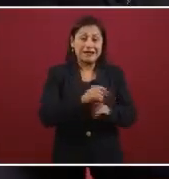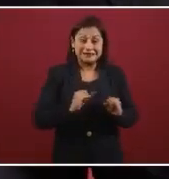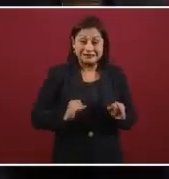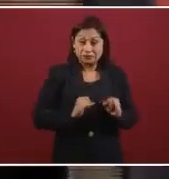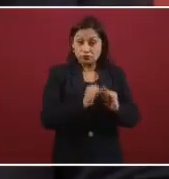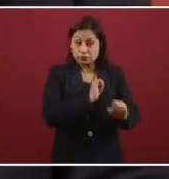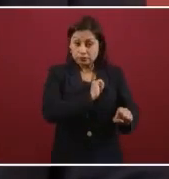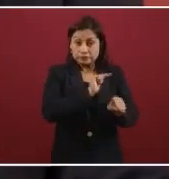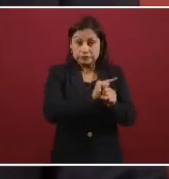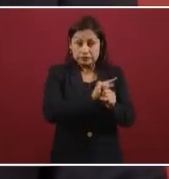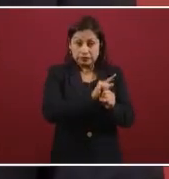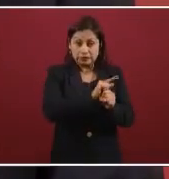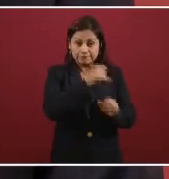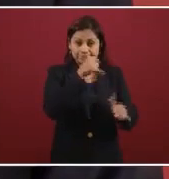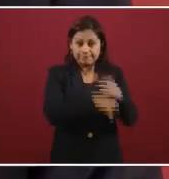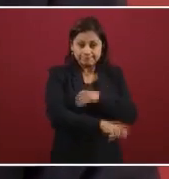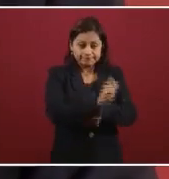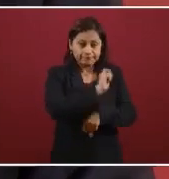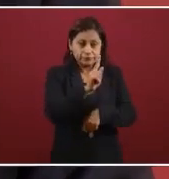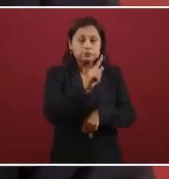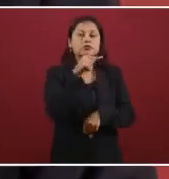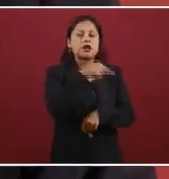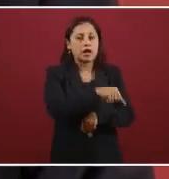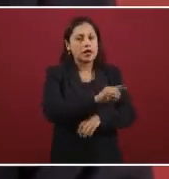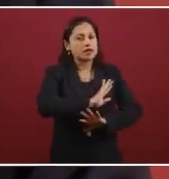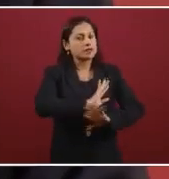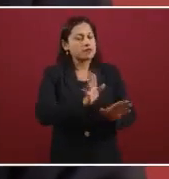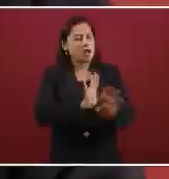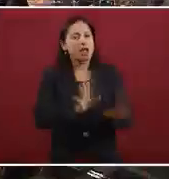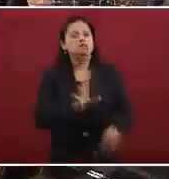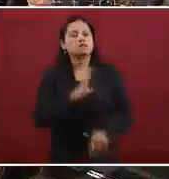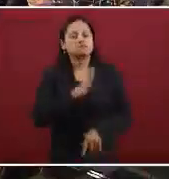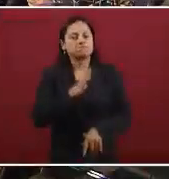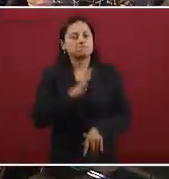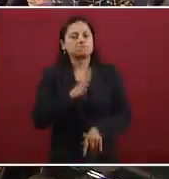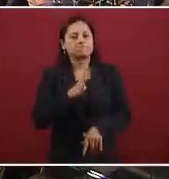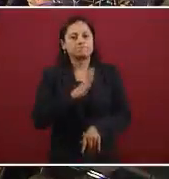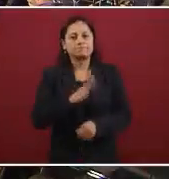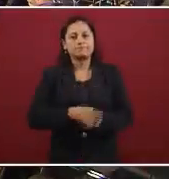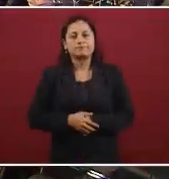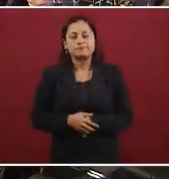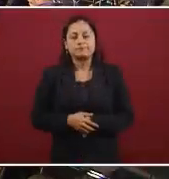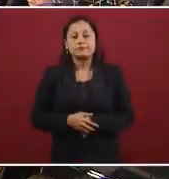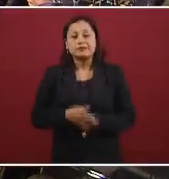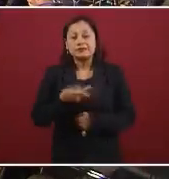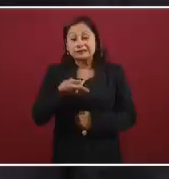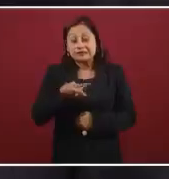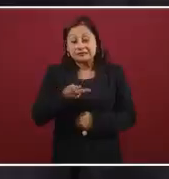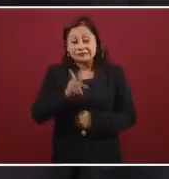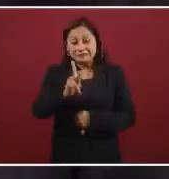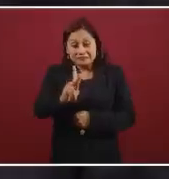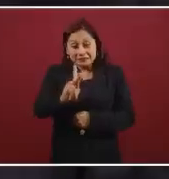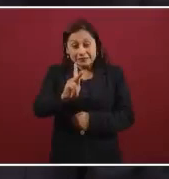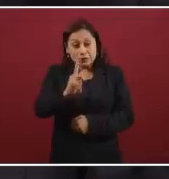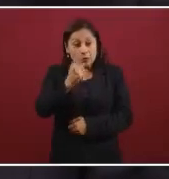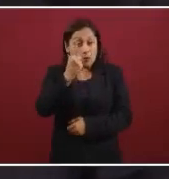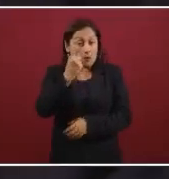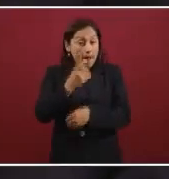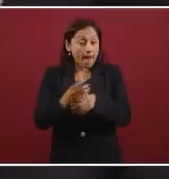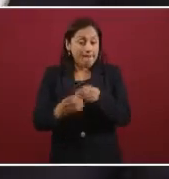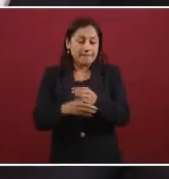ese nivel de atención médica especializada. Nos falta